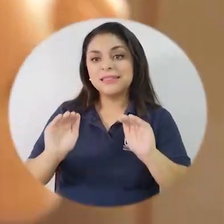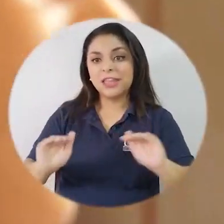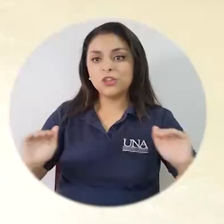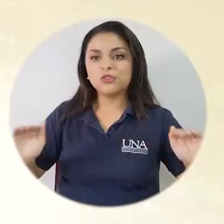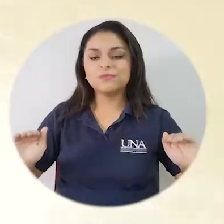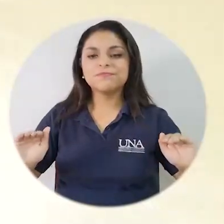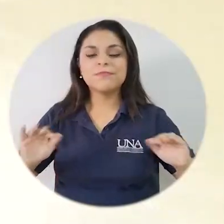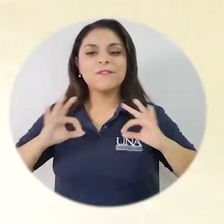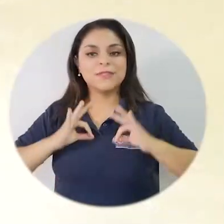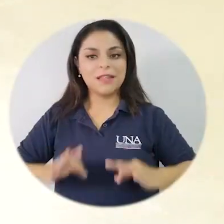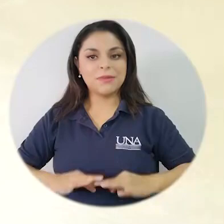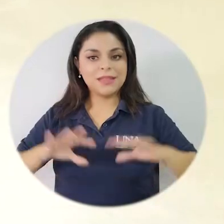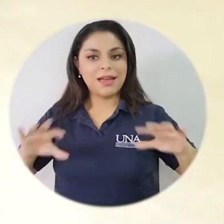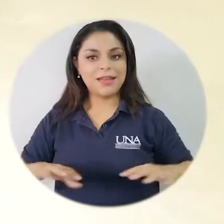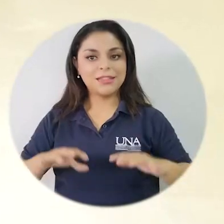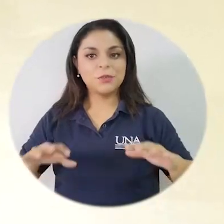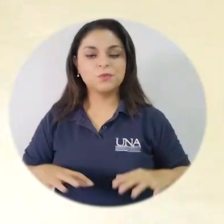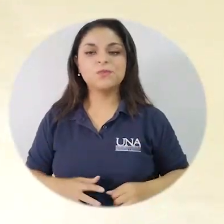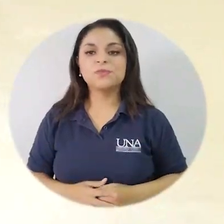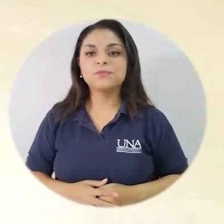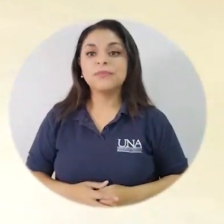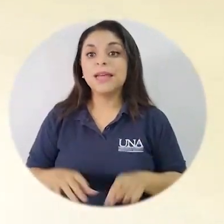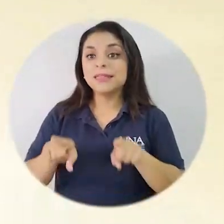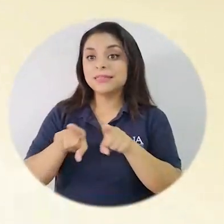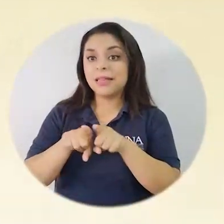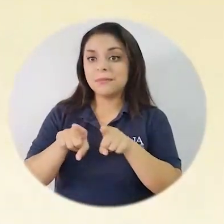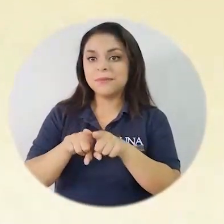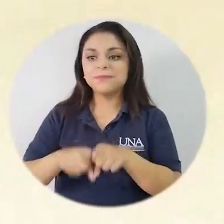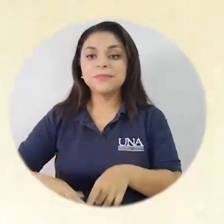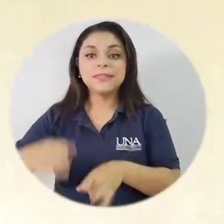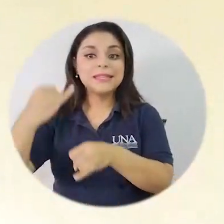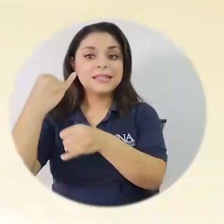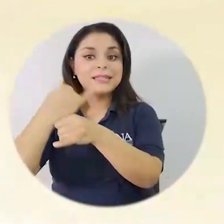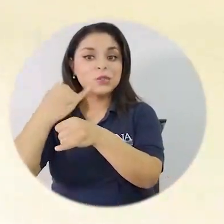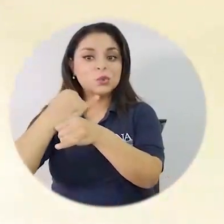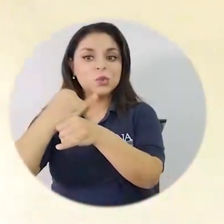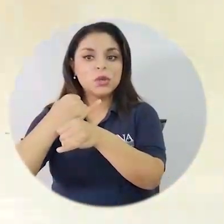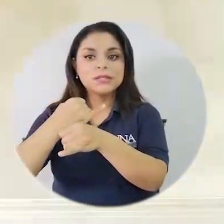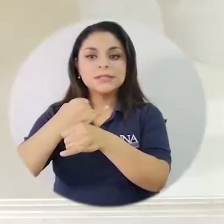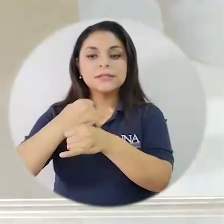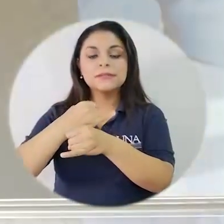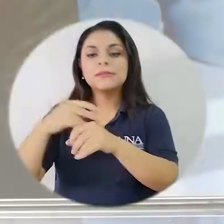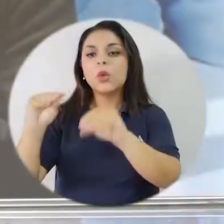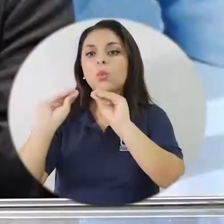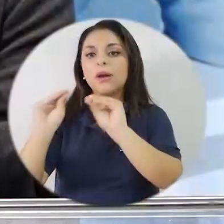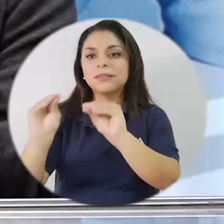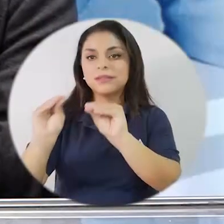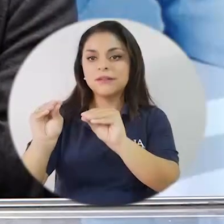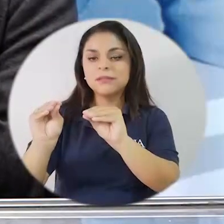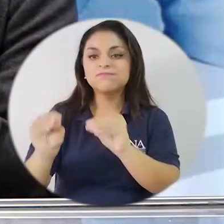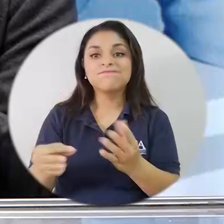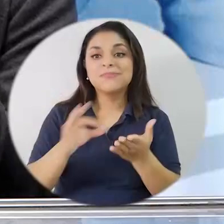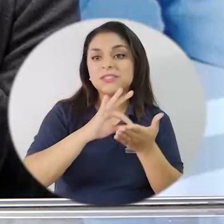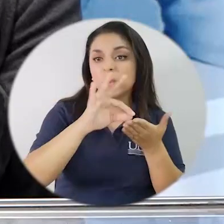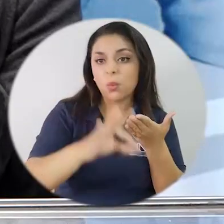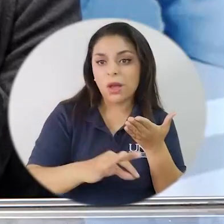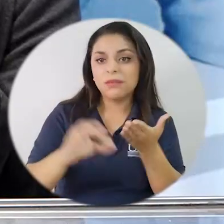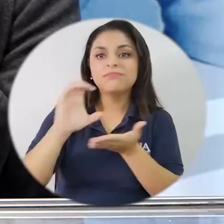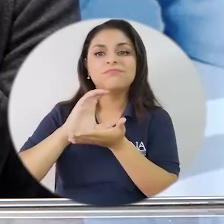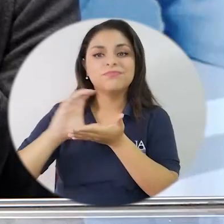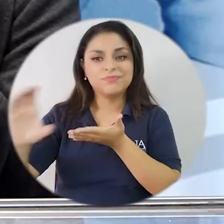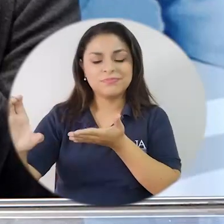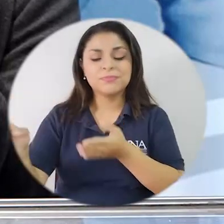físicamente activos. A la par de estos apoyos sociales, las instituciones educativas, llámese escuela, llámese colegio, juegan un